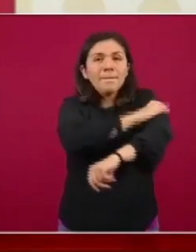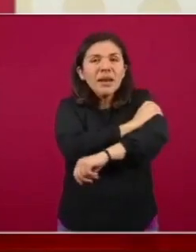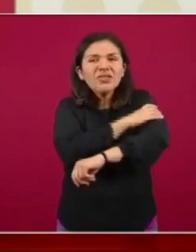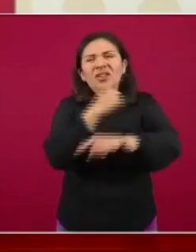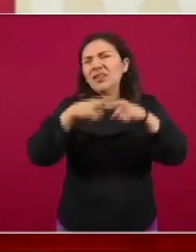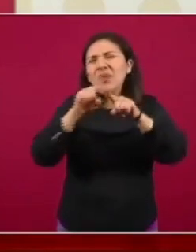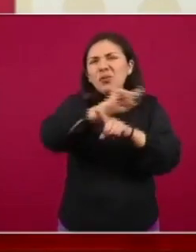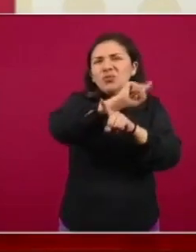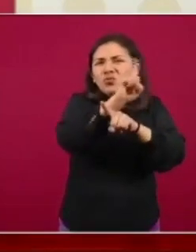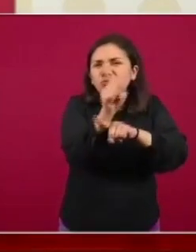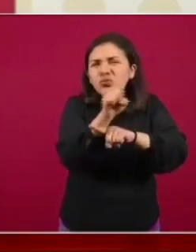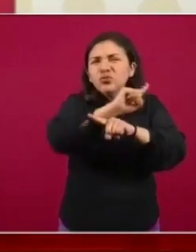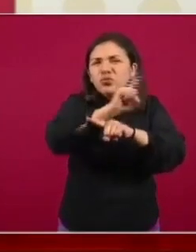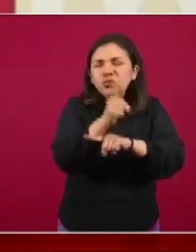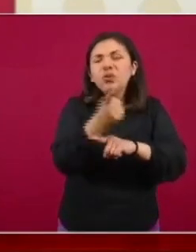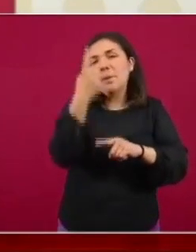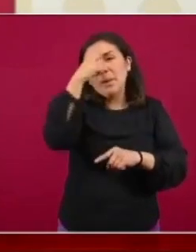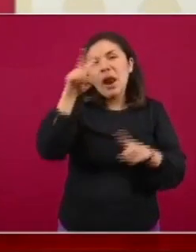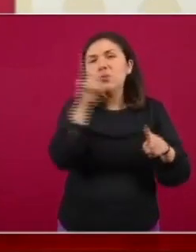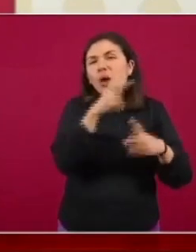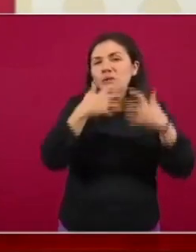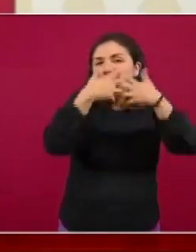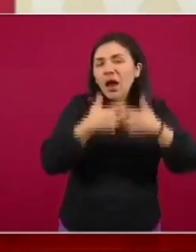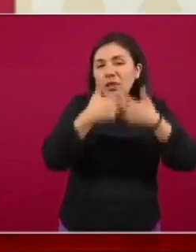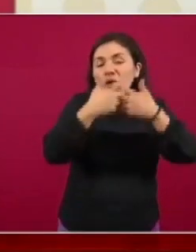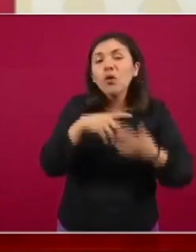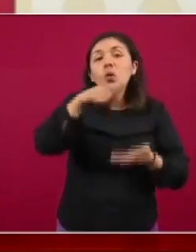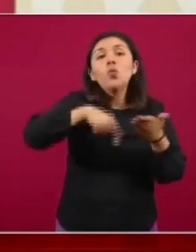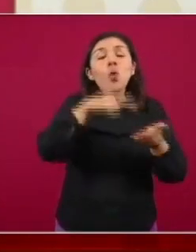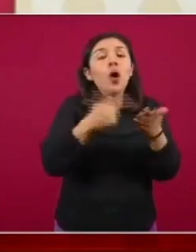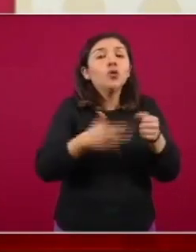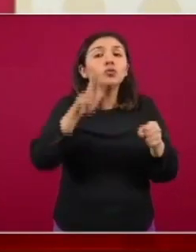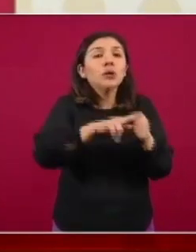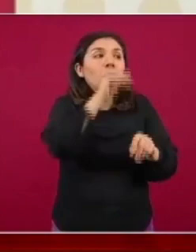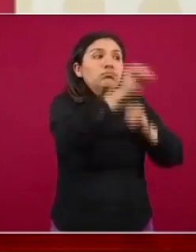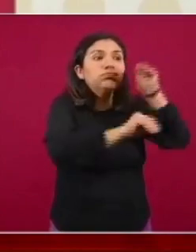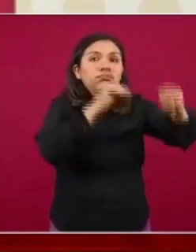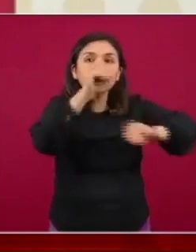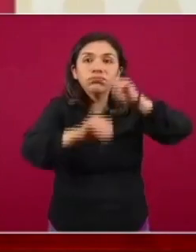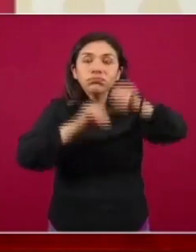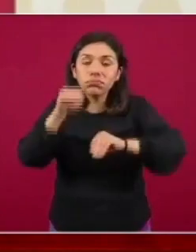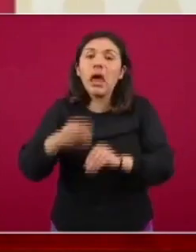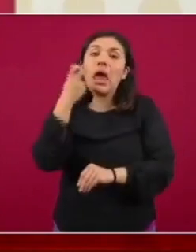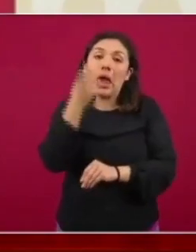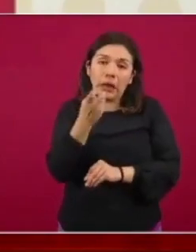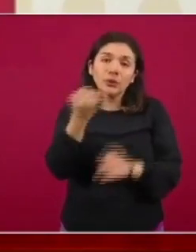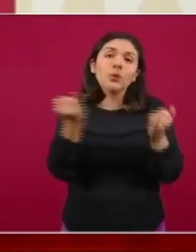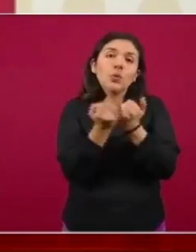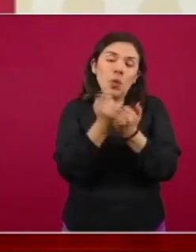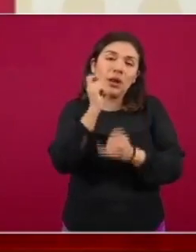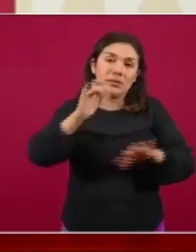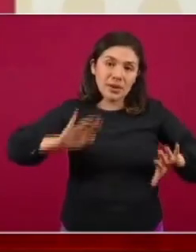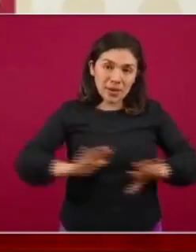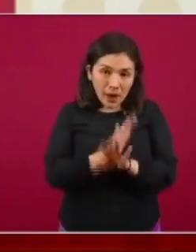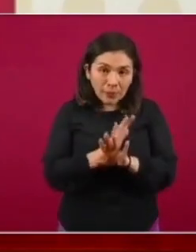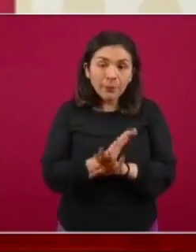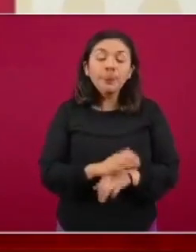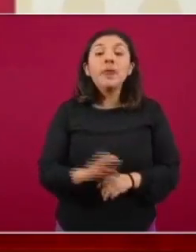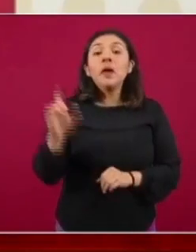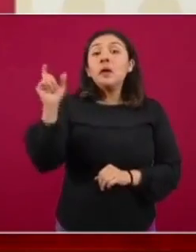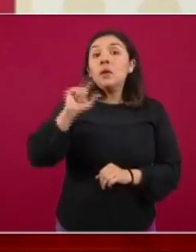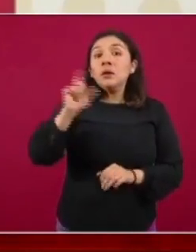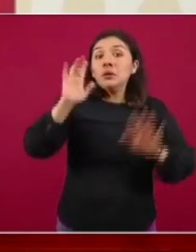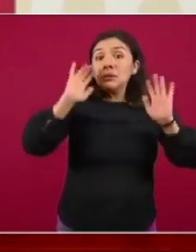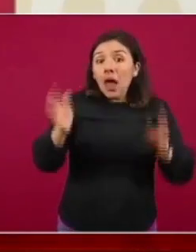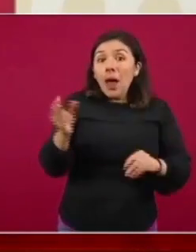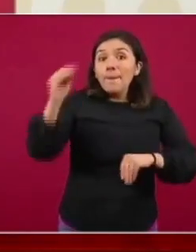oxígeno para los ventiladores en pisos de hospitalización. Y eso es parte de la reconversión. En algún momento, cuando llegamos